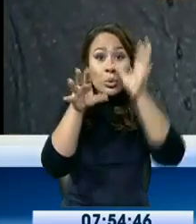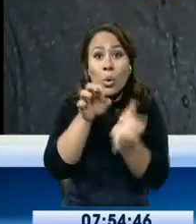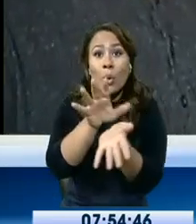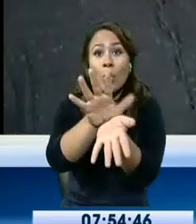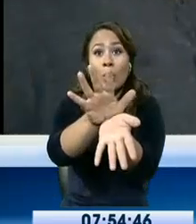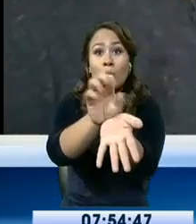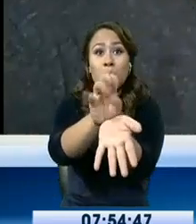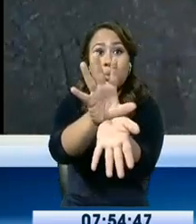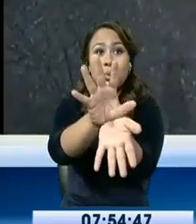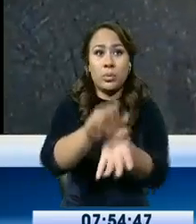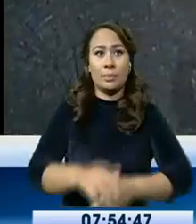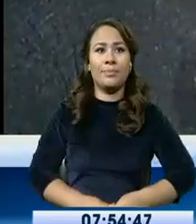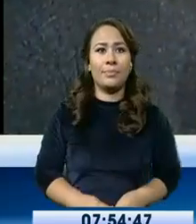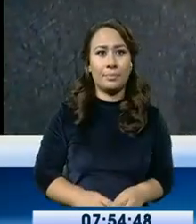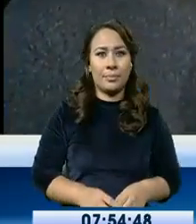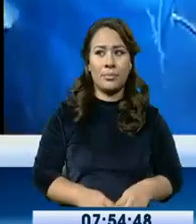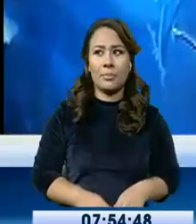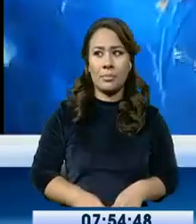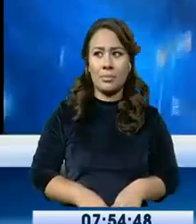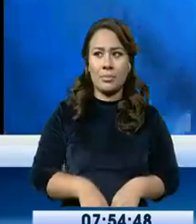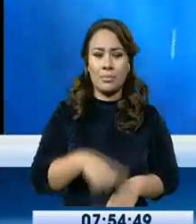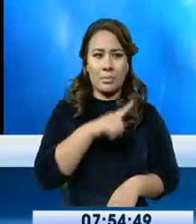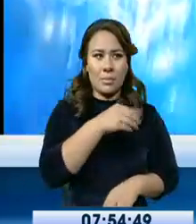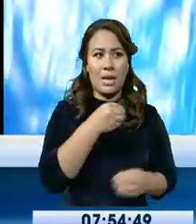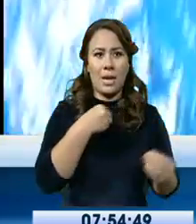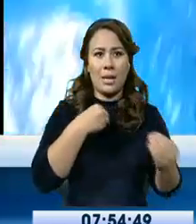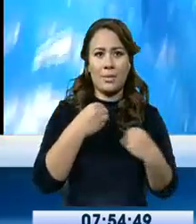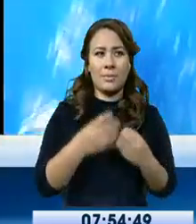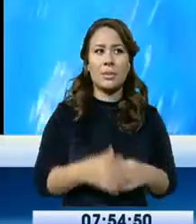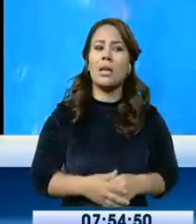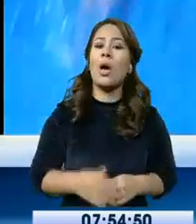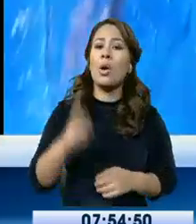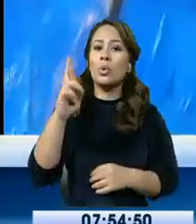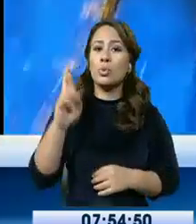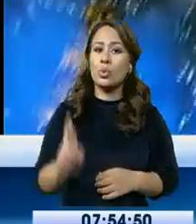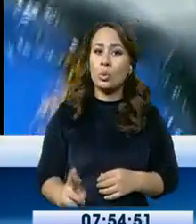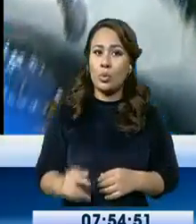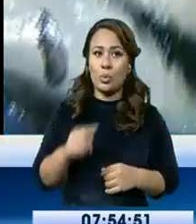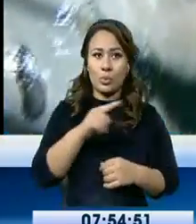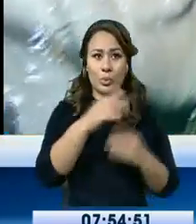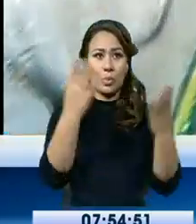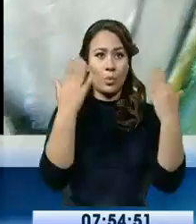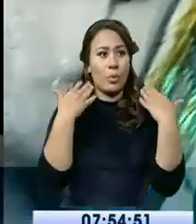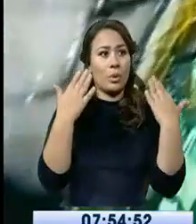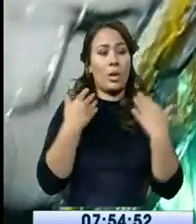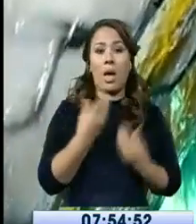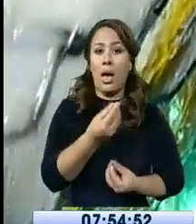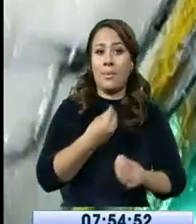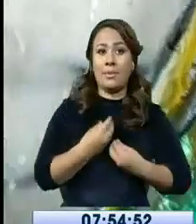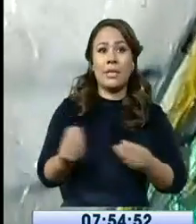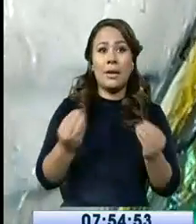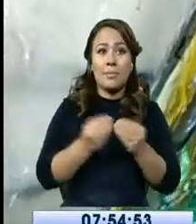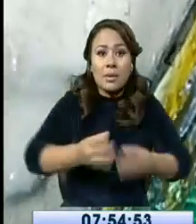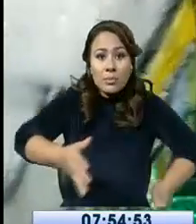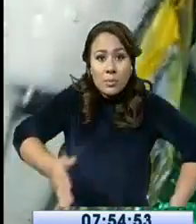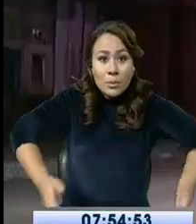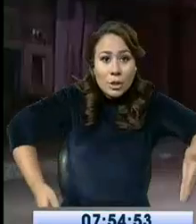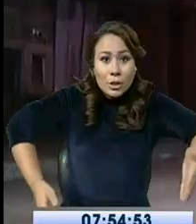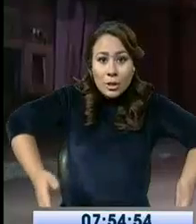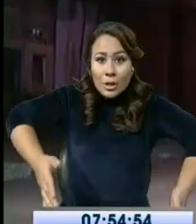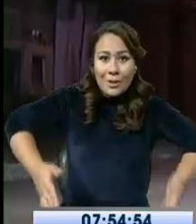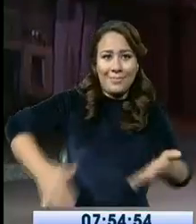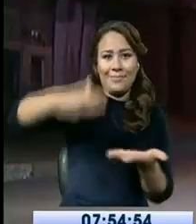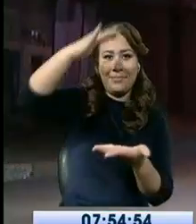notar en el piso tenemos al dragón que es Shenlong. En el suroeste de Guayaquil podrán encontrar más monigotes gigantes